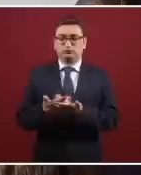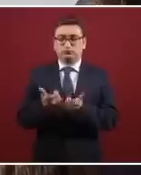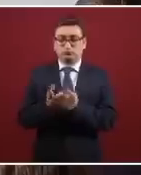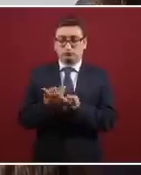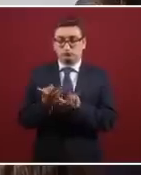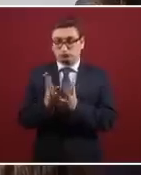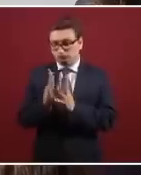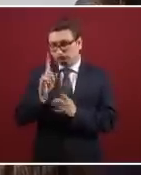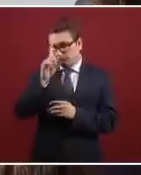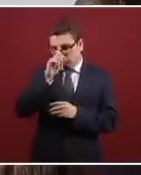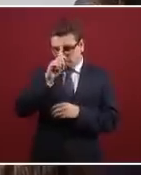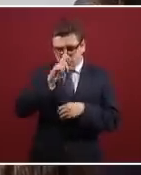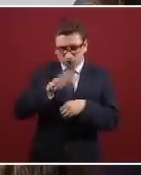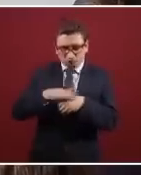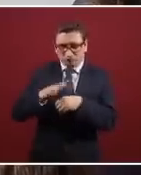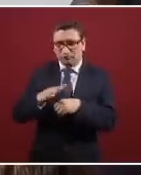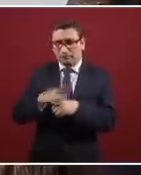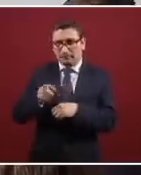como había antes,